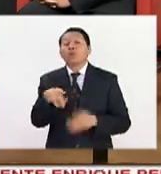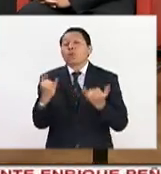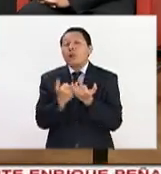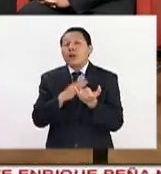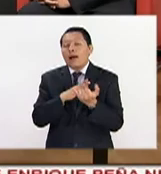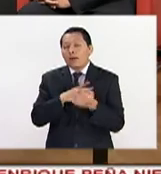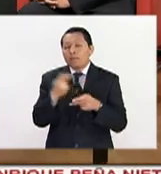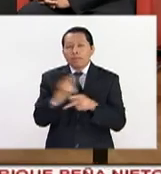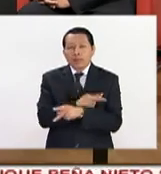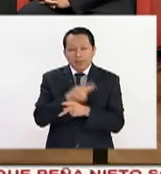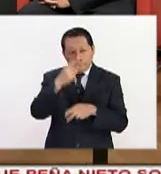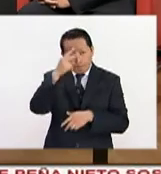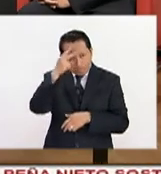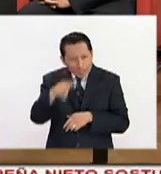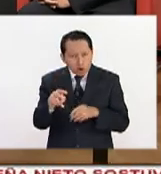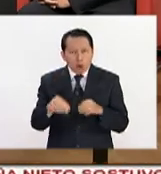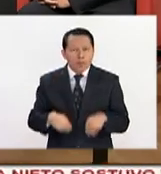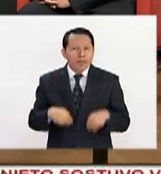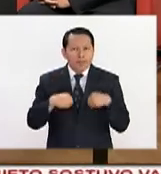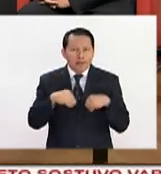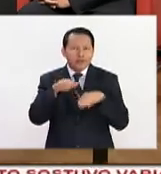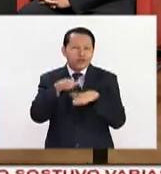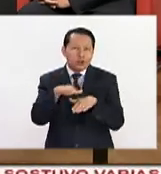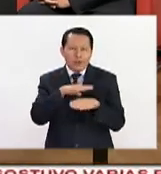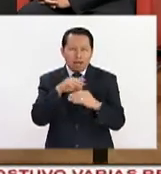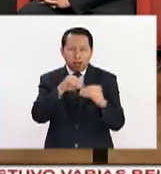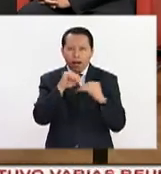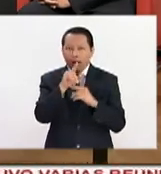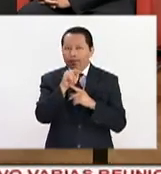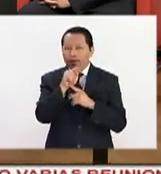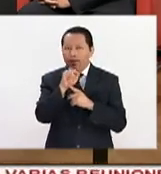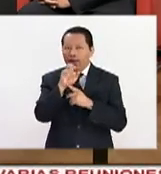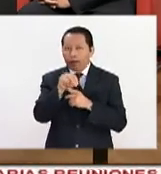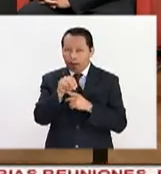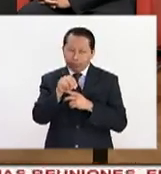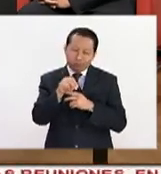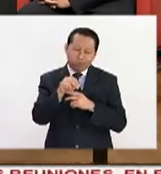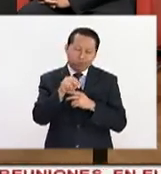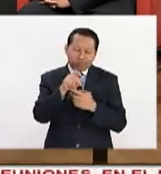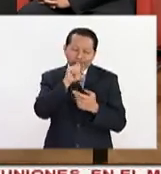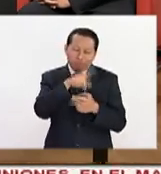está viviendo México en torno al Telecán con Estados Unidos. Hay mucha